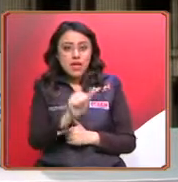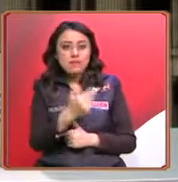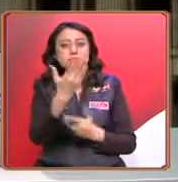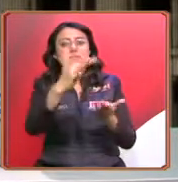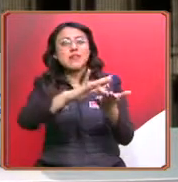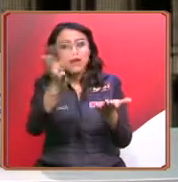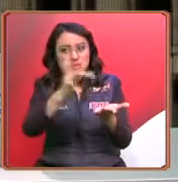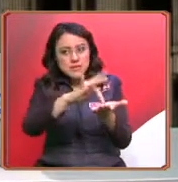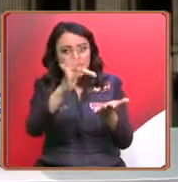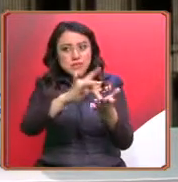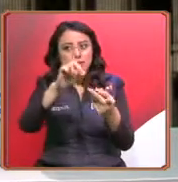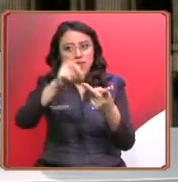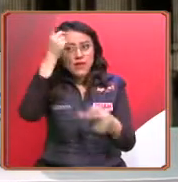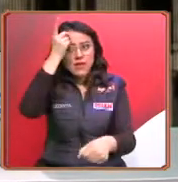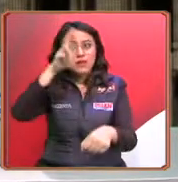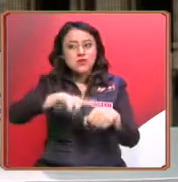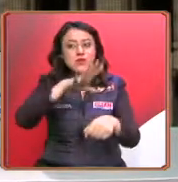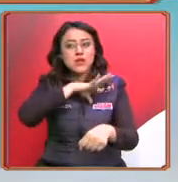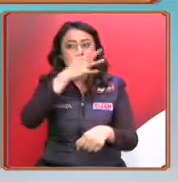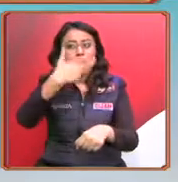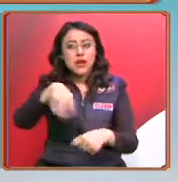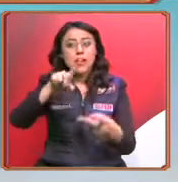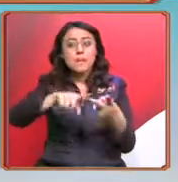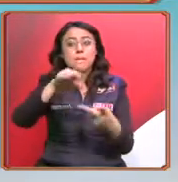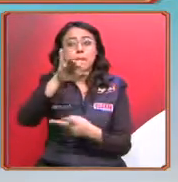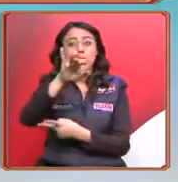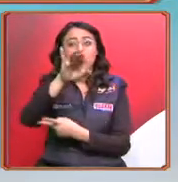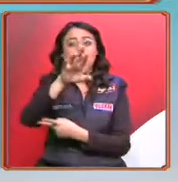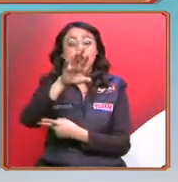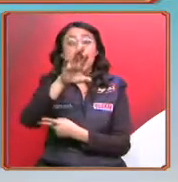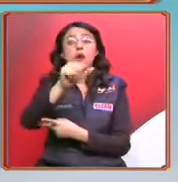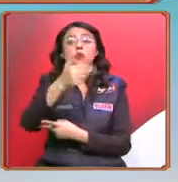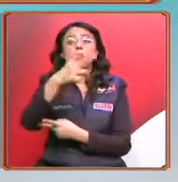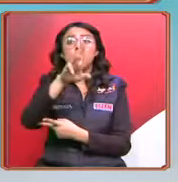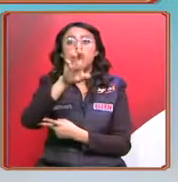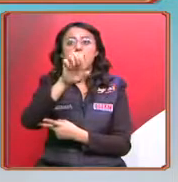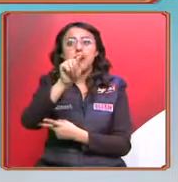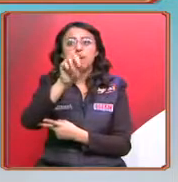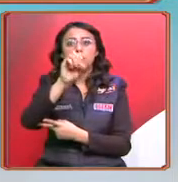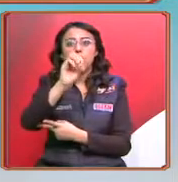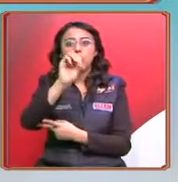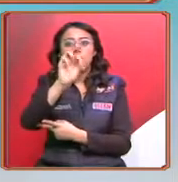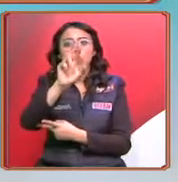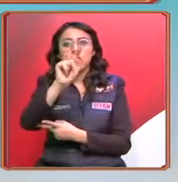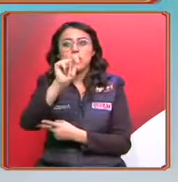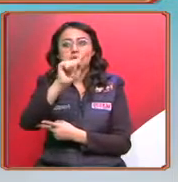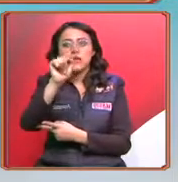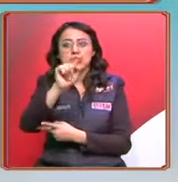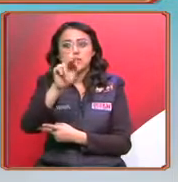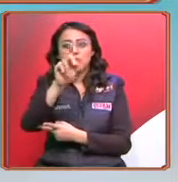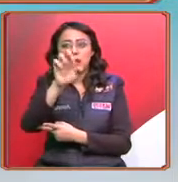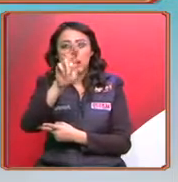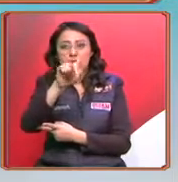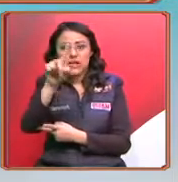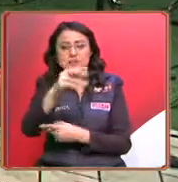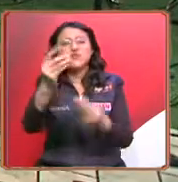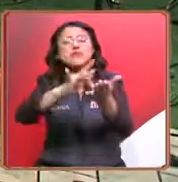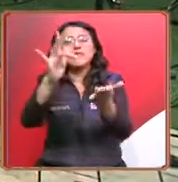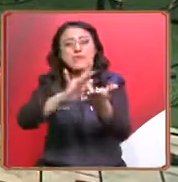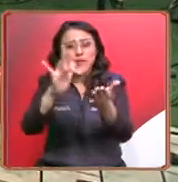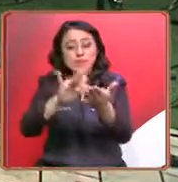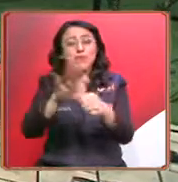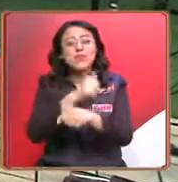gracias. Y al director general, maestro Humberto Ortiz Pérez, gracias por apoyarnos y promover en los chavos estos valores. Porque todos estos